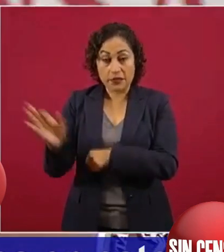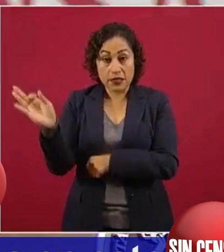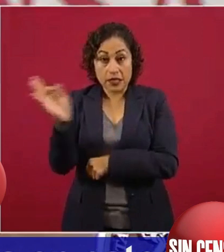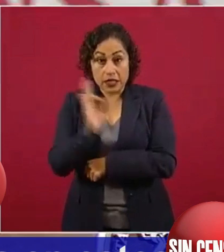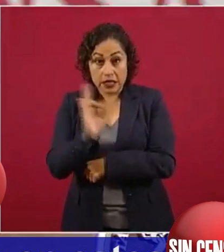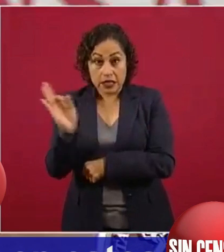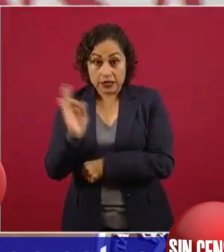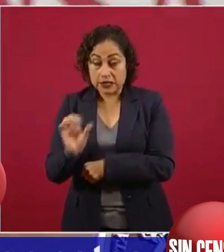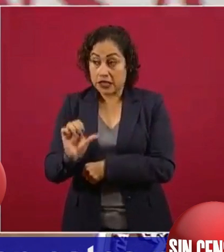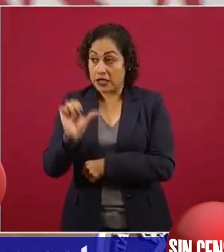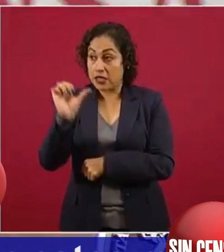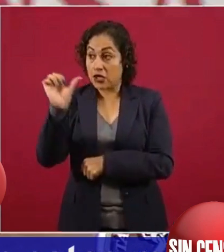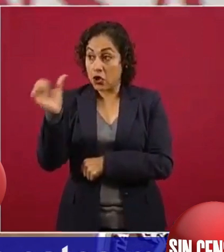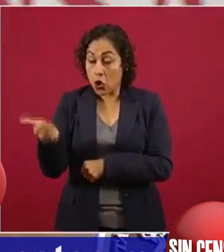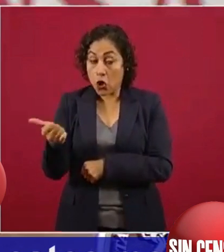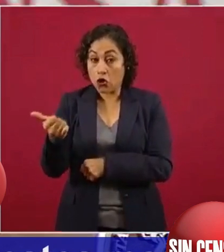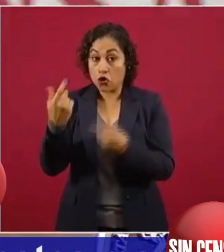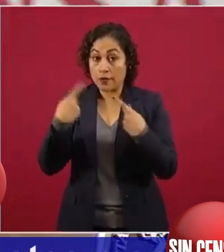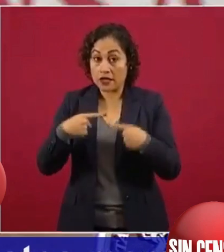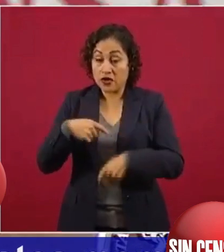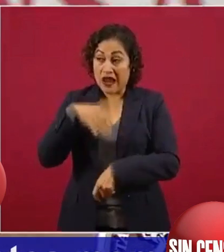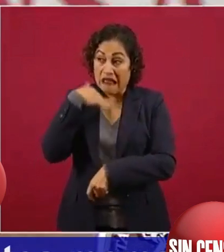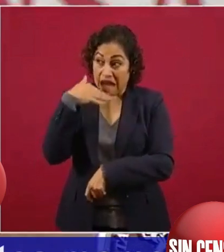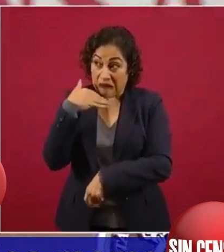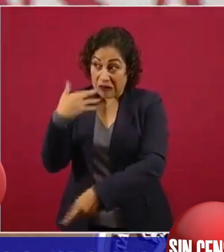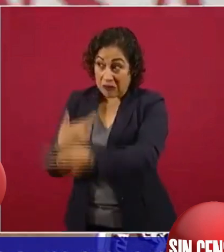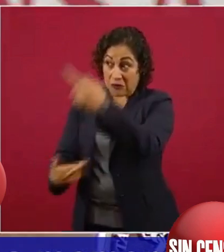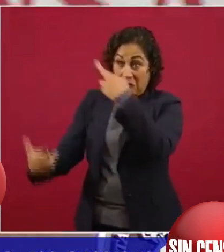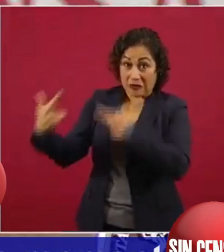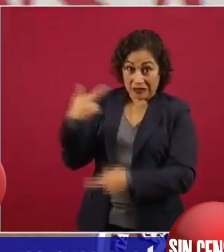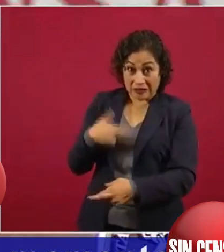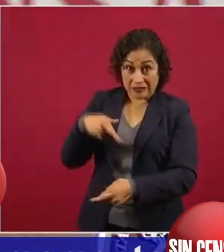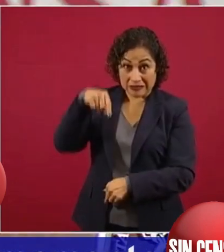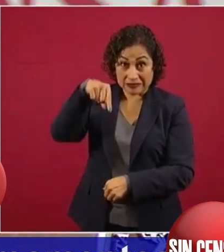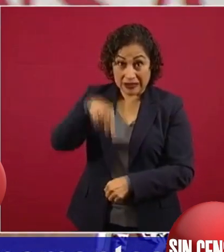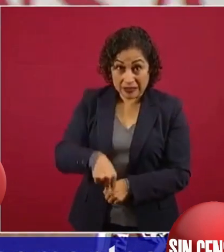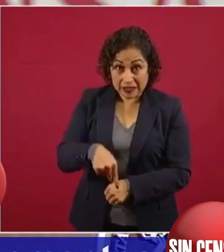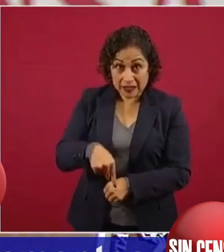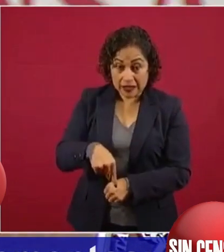toco madera, pues que les cueste